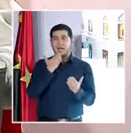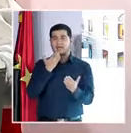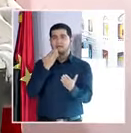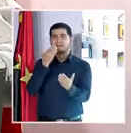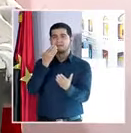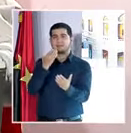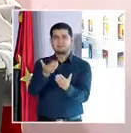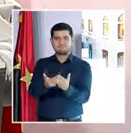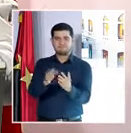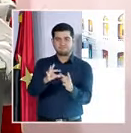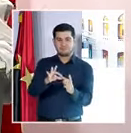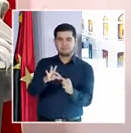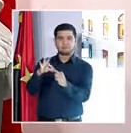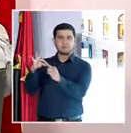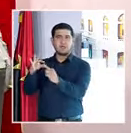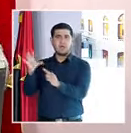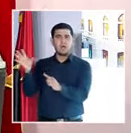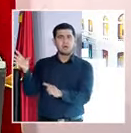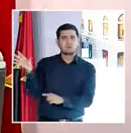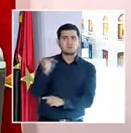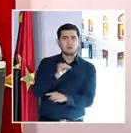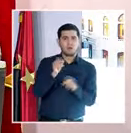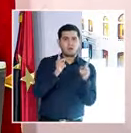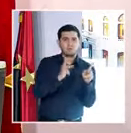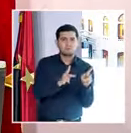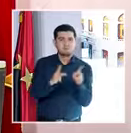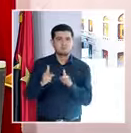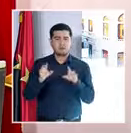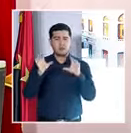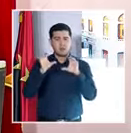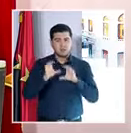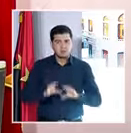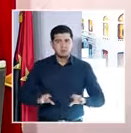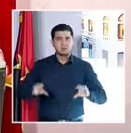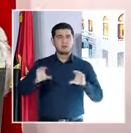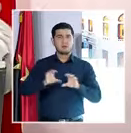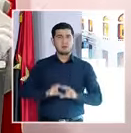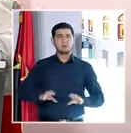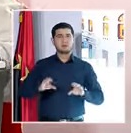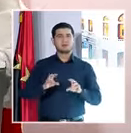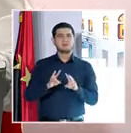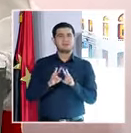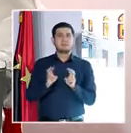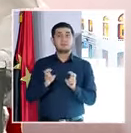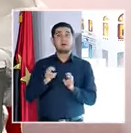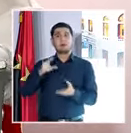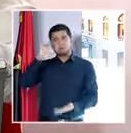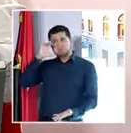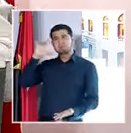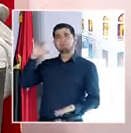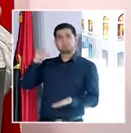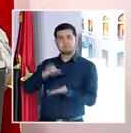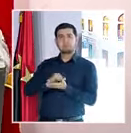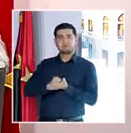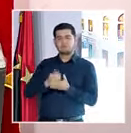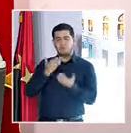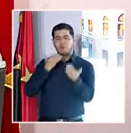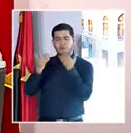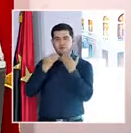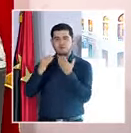especial a todos aquellos actores institucionales y del sector productivo que creyeron en la Gobernación de Norte